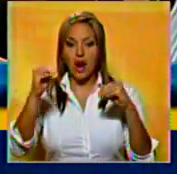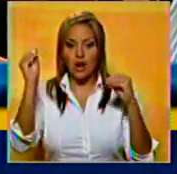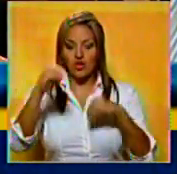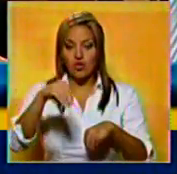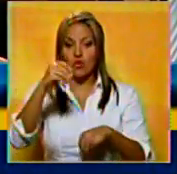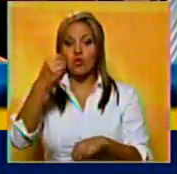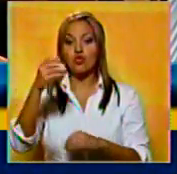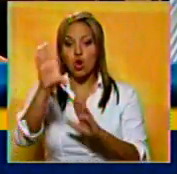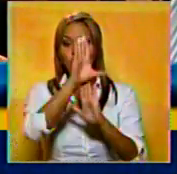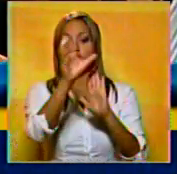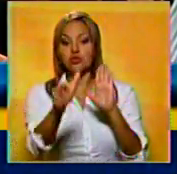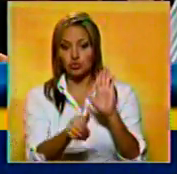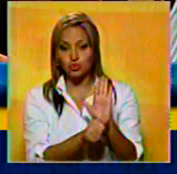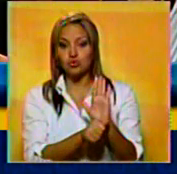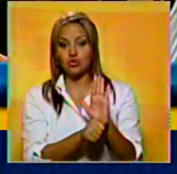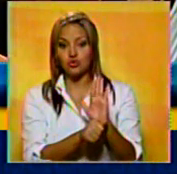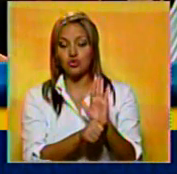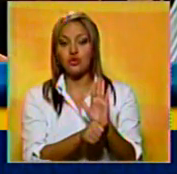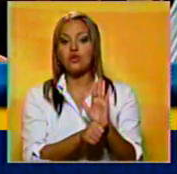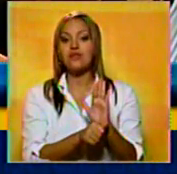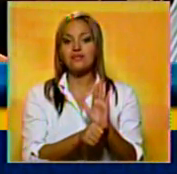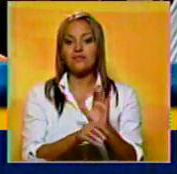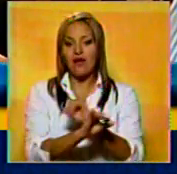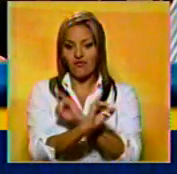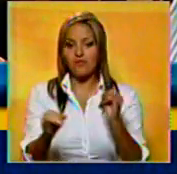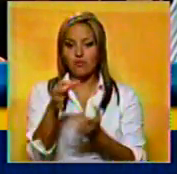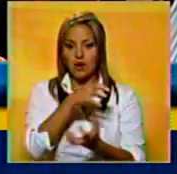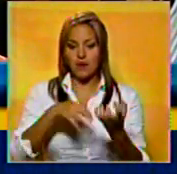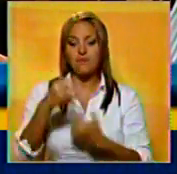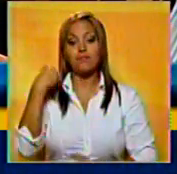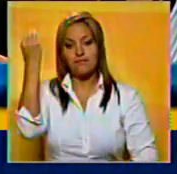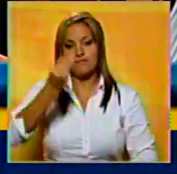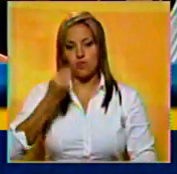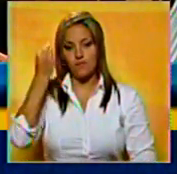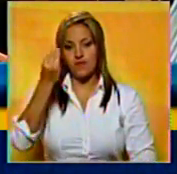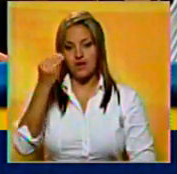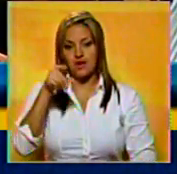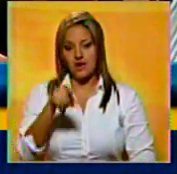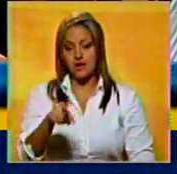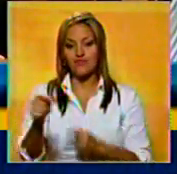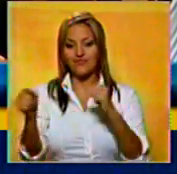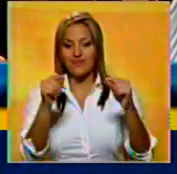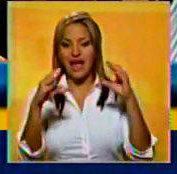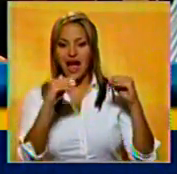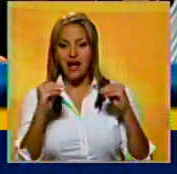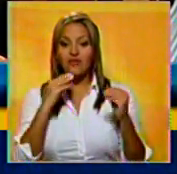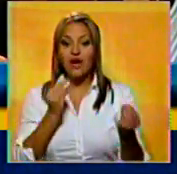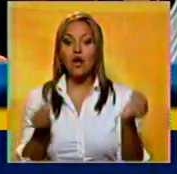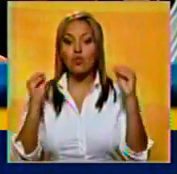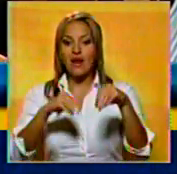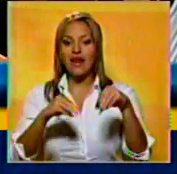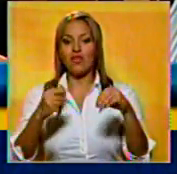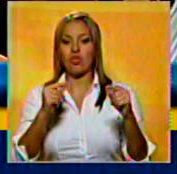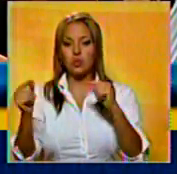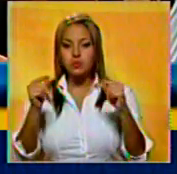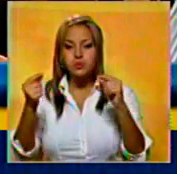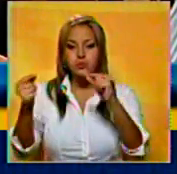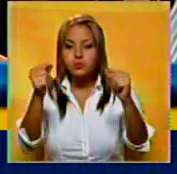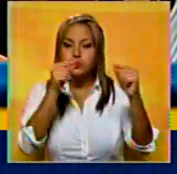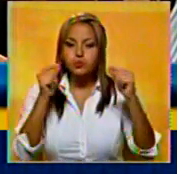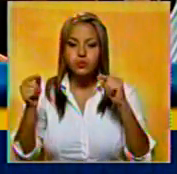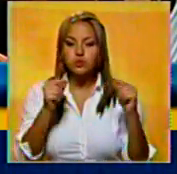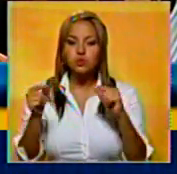enrumbados constitucionalmente para salir del problema. Por eso creemos que el diálogo, el acuerdo, el debate, la